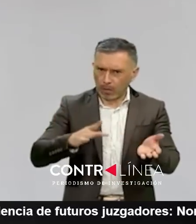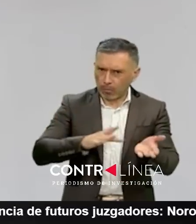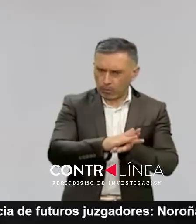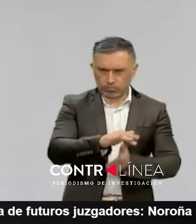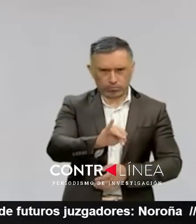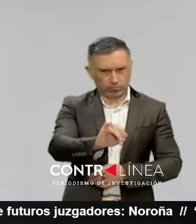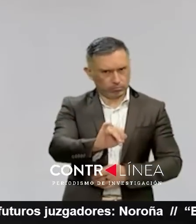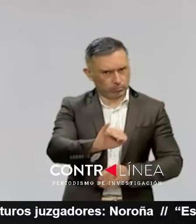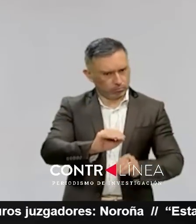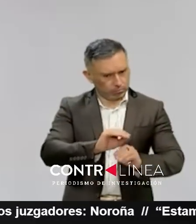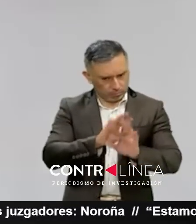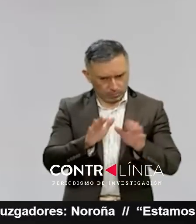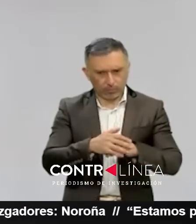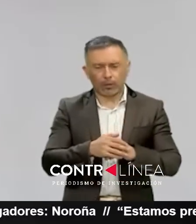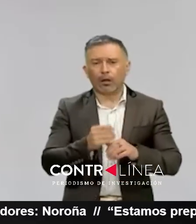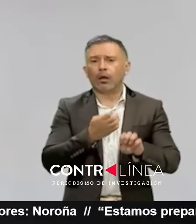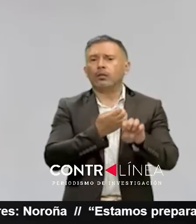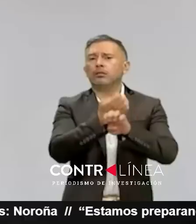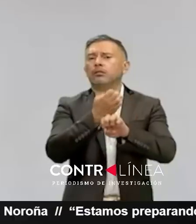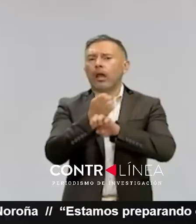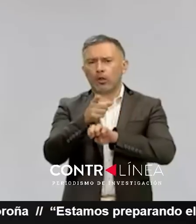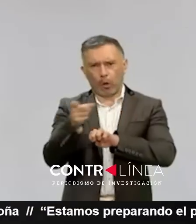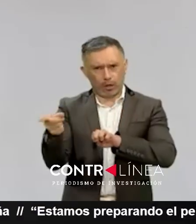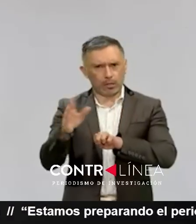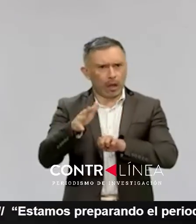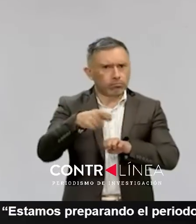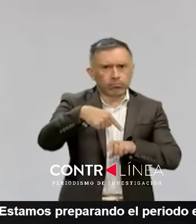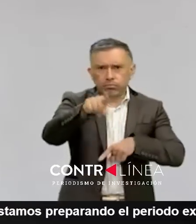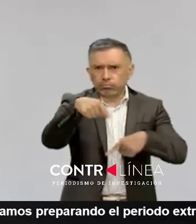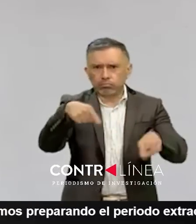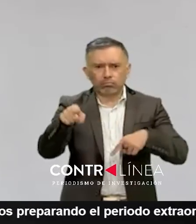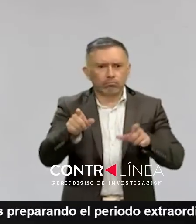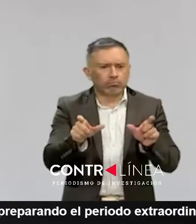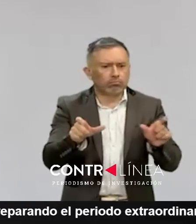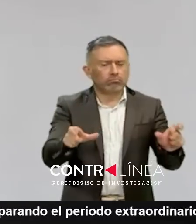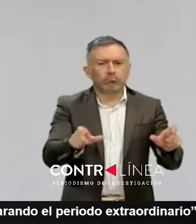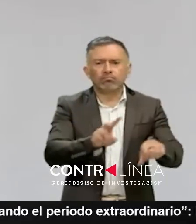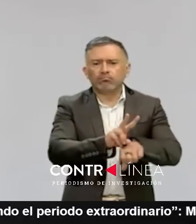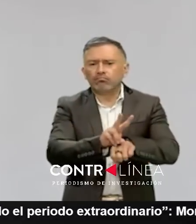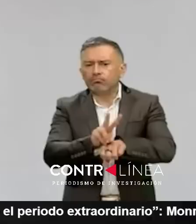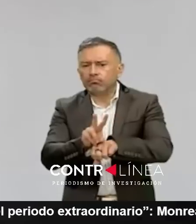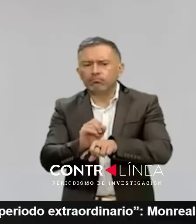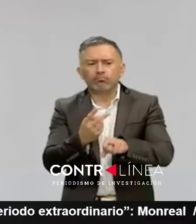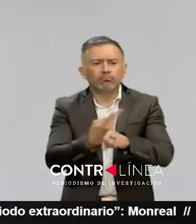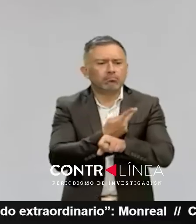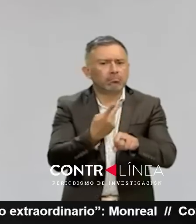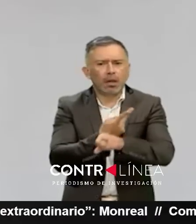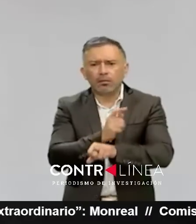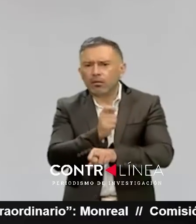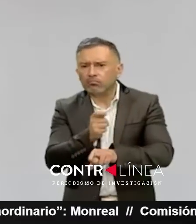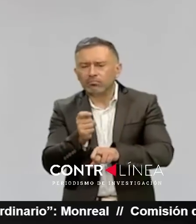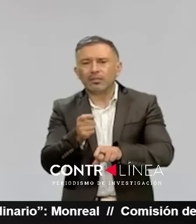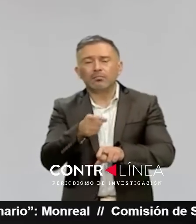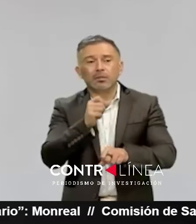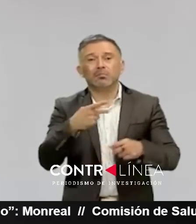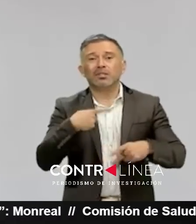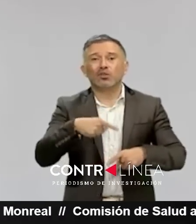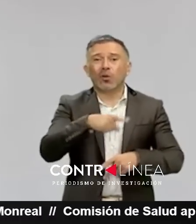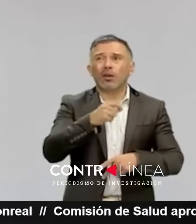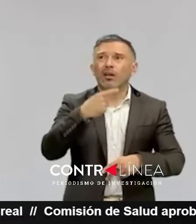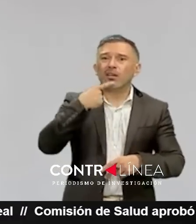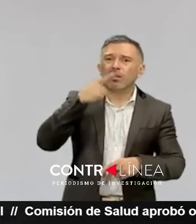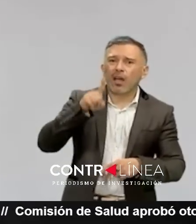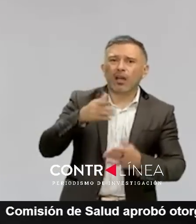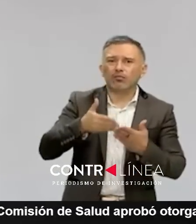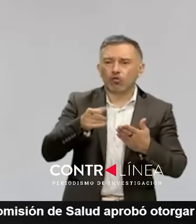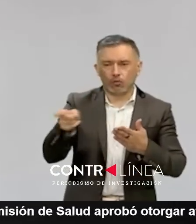Estarán en todos los estados pendientes para la actuación y para recibir quejas y denuncias de parte de la ciudadanía. En